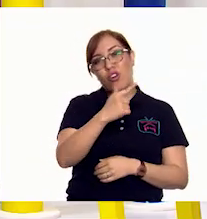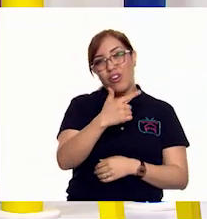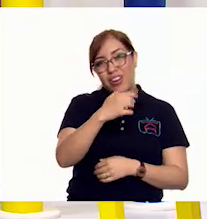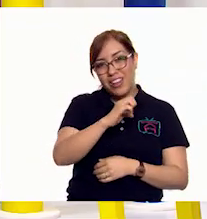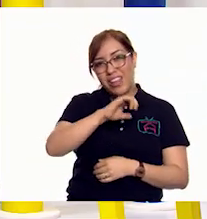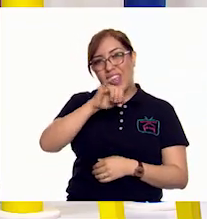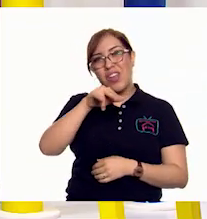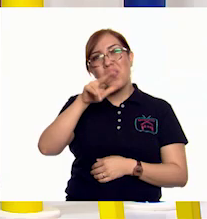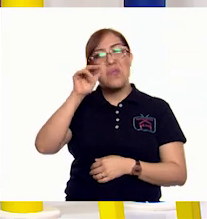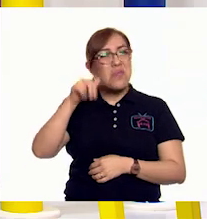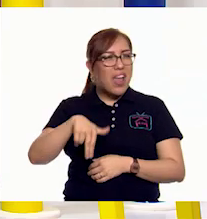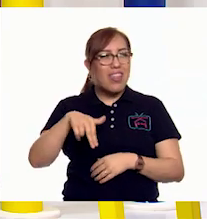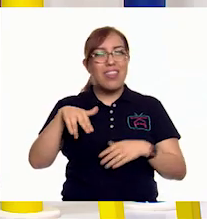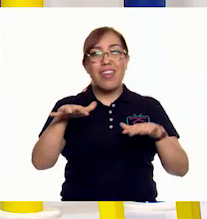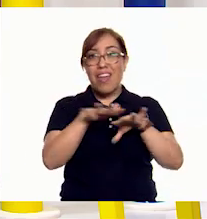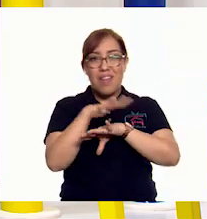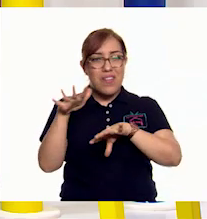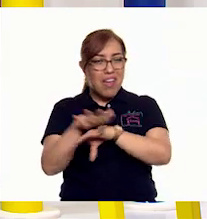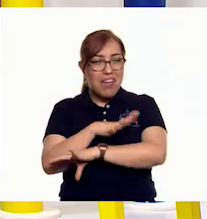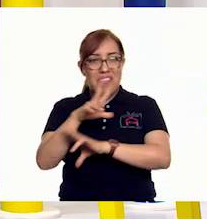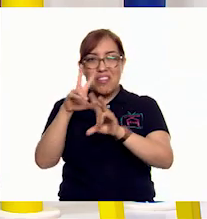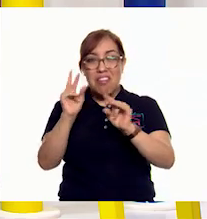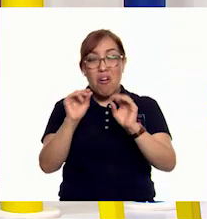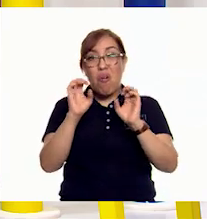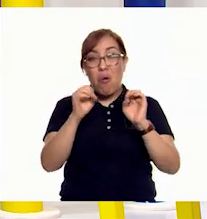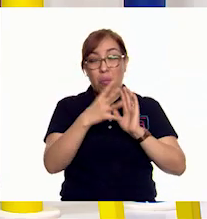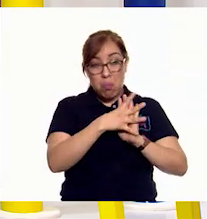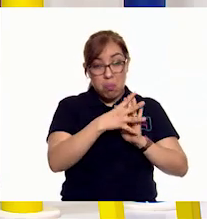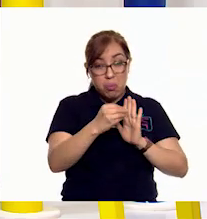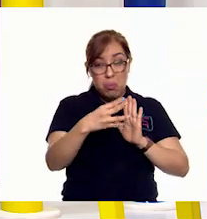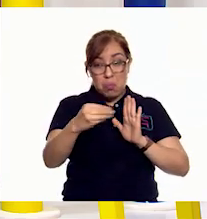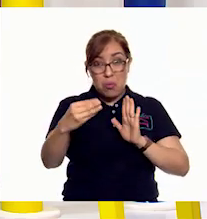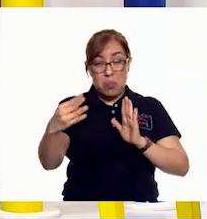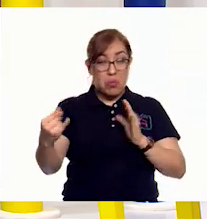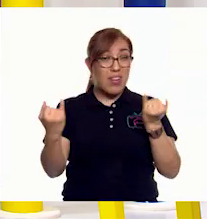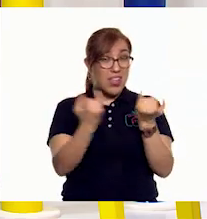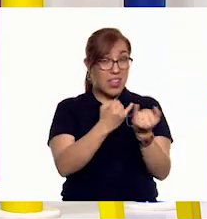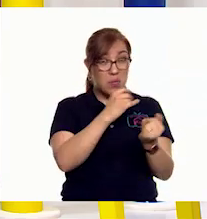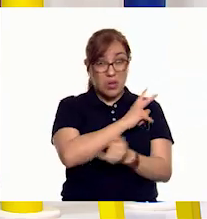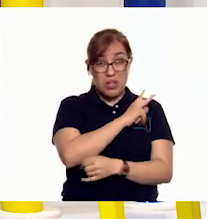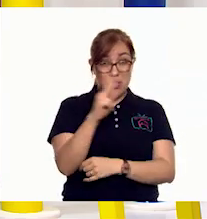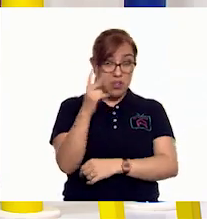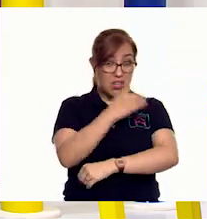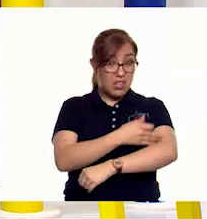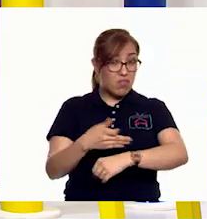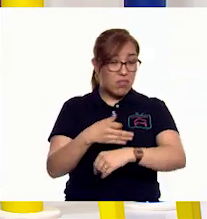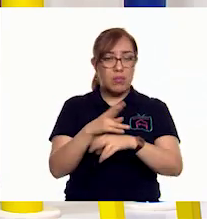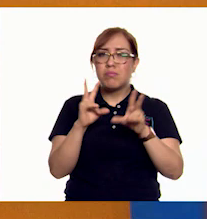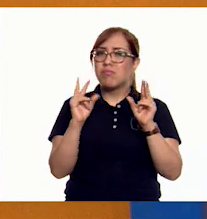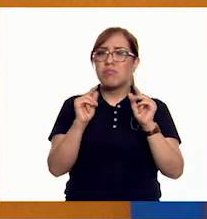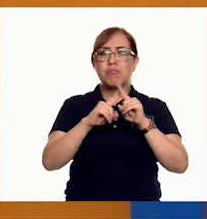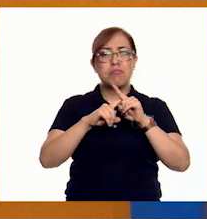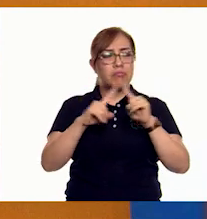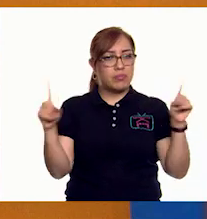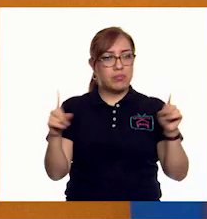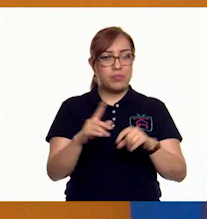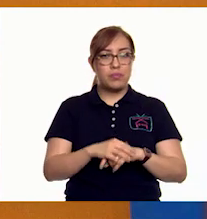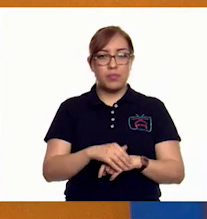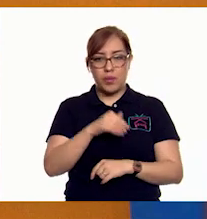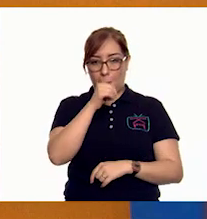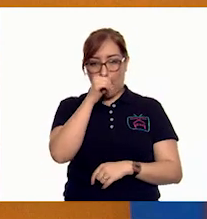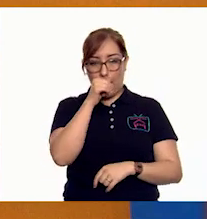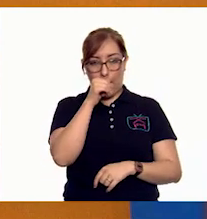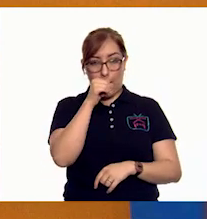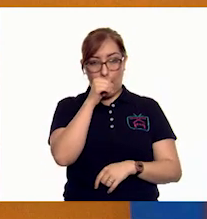Juan, no sé, les van cambiando, pero siempre se compra. No todas las familias funcionan de la misma manera, eso también es importante. Exacto. Decirlo. Es importante decir que